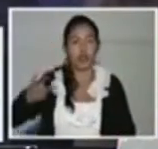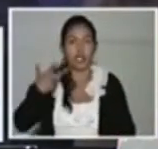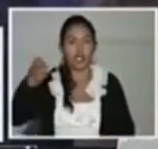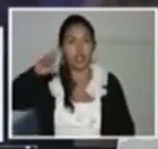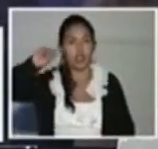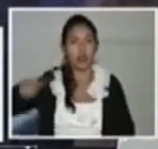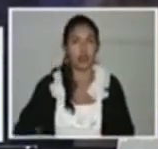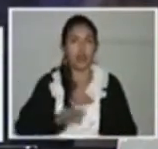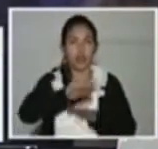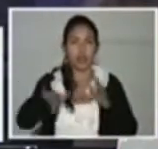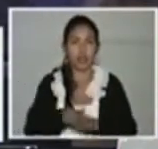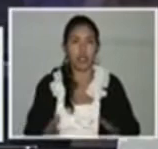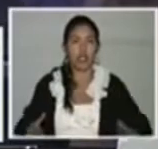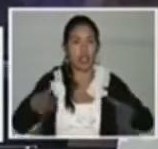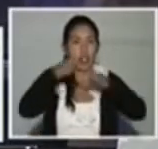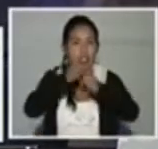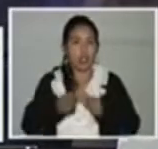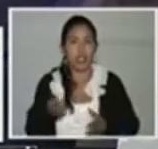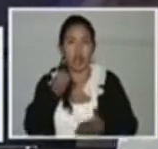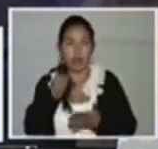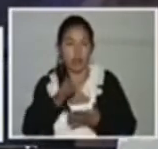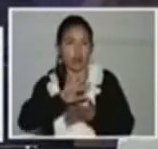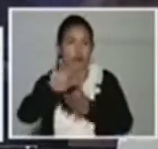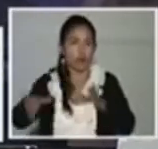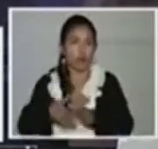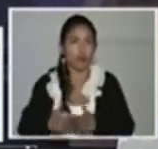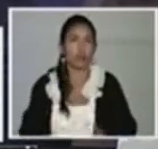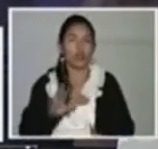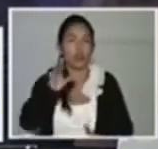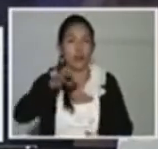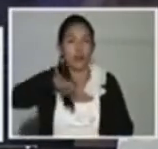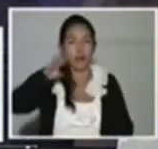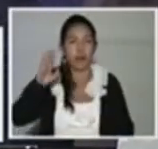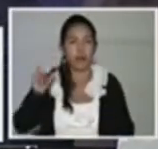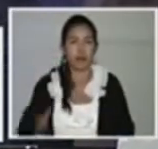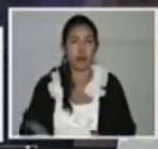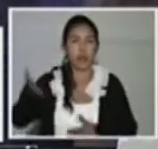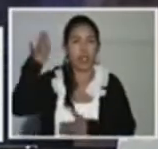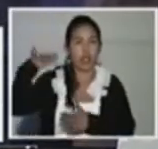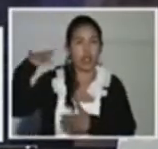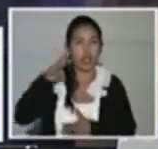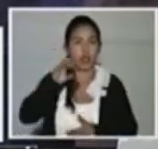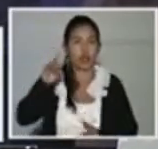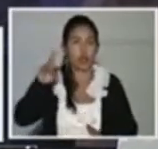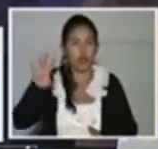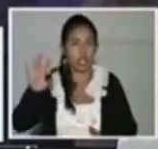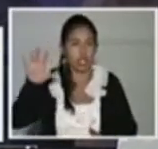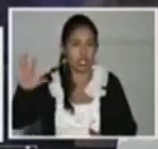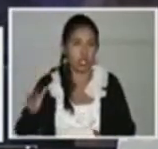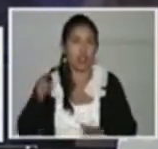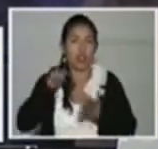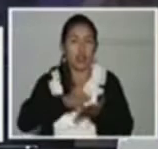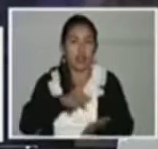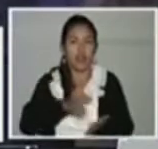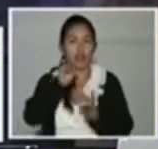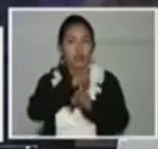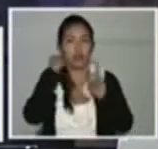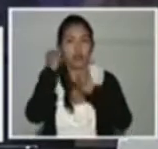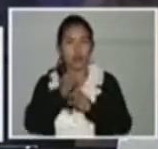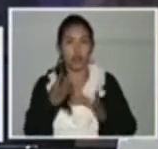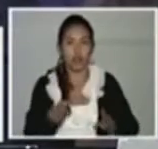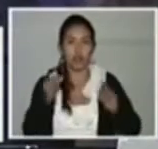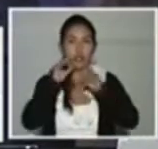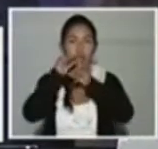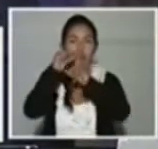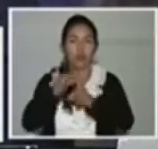canasta de alimentos. Sin embargo, el PBI en el 2015 ha sido 4 veces el PBI del año 2000. Esta es la deuda social que reivindica